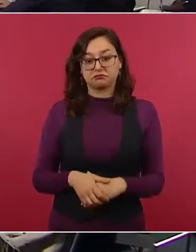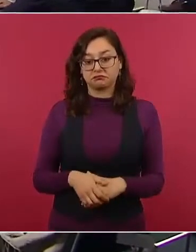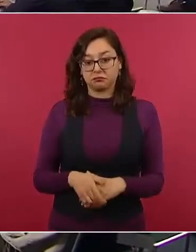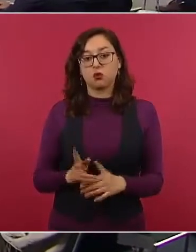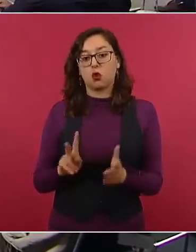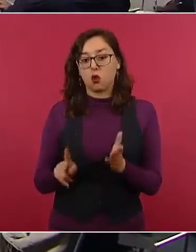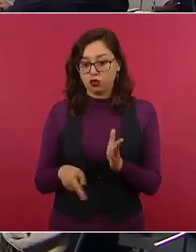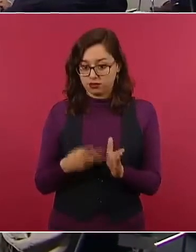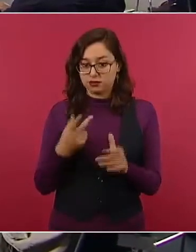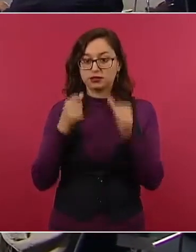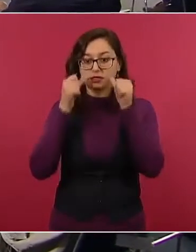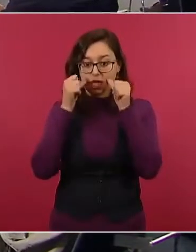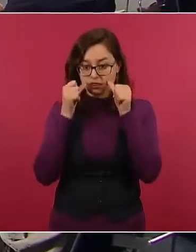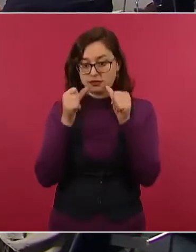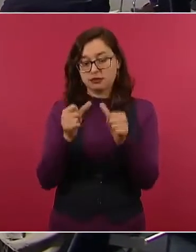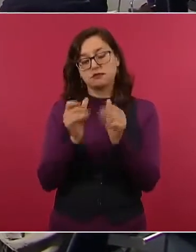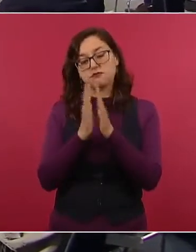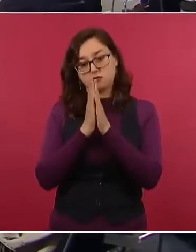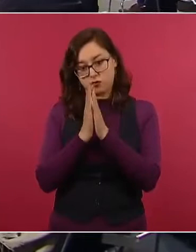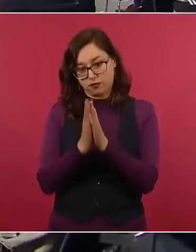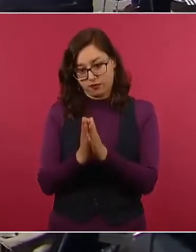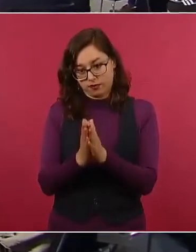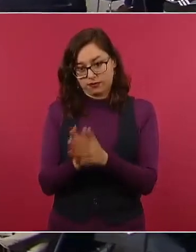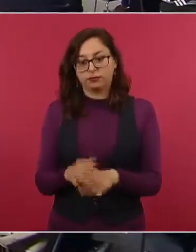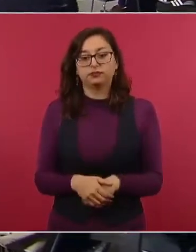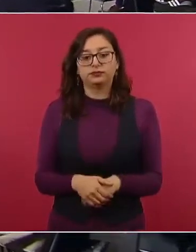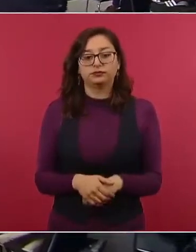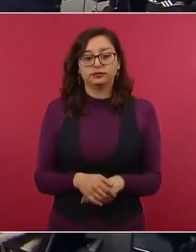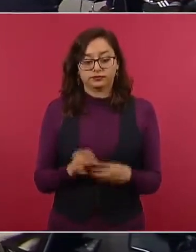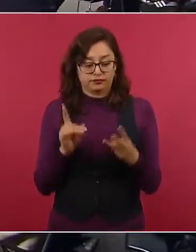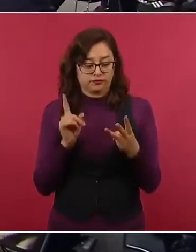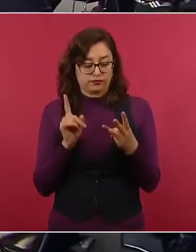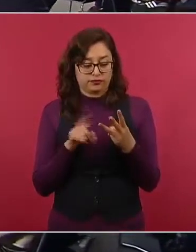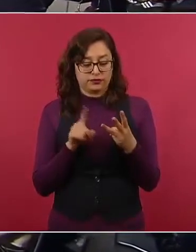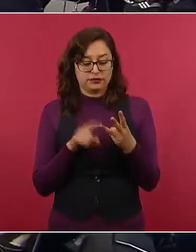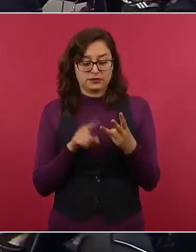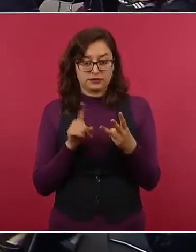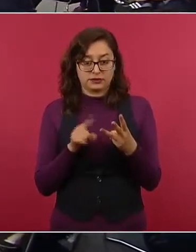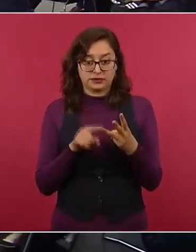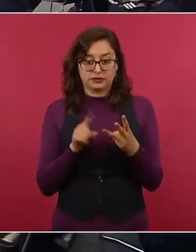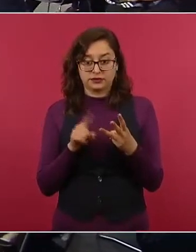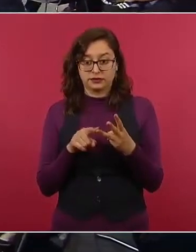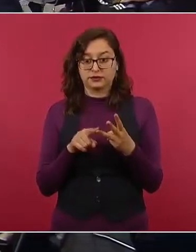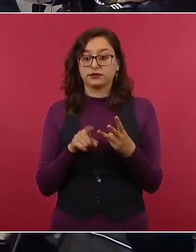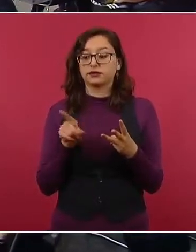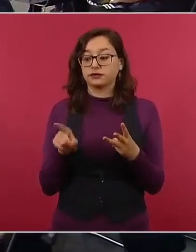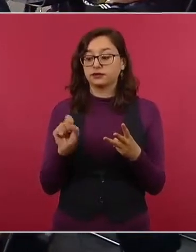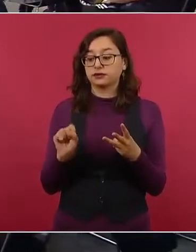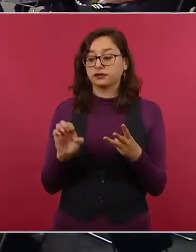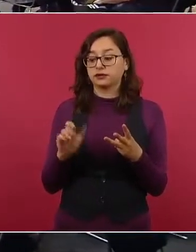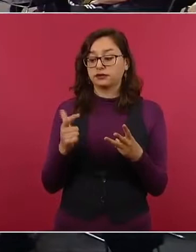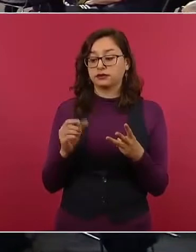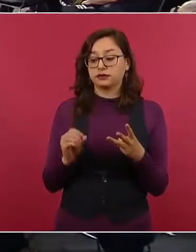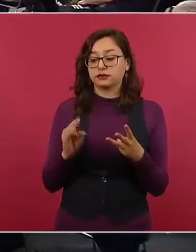último punto que quiero subrayar, uno de los personajes que estaba ahí con el señor secretario